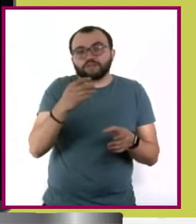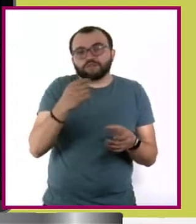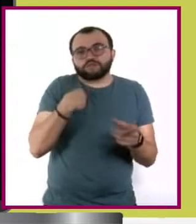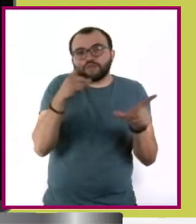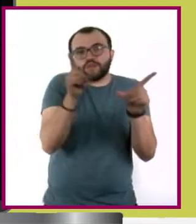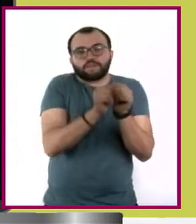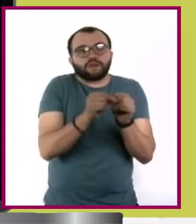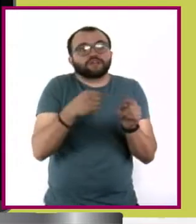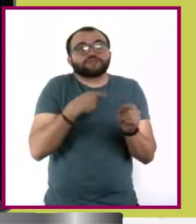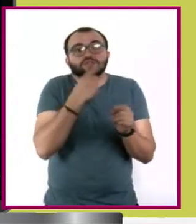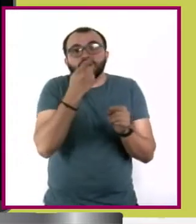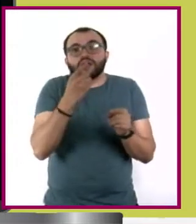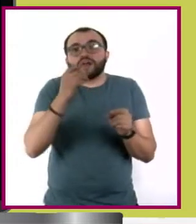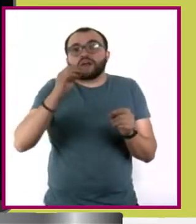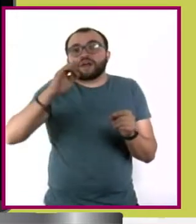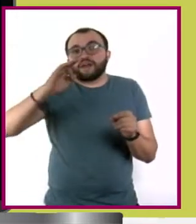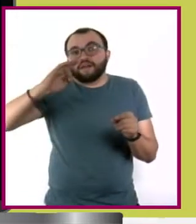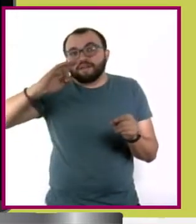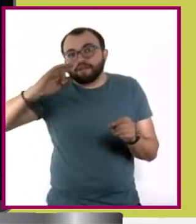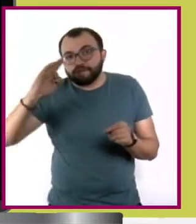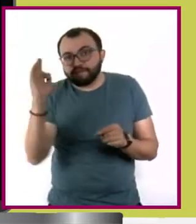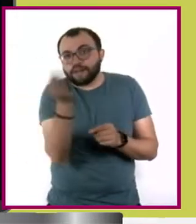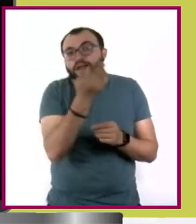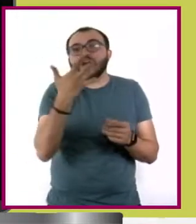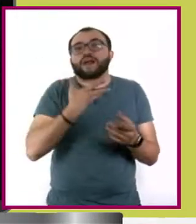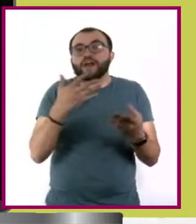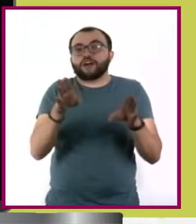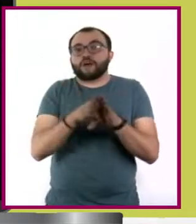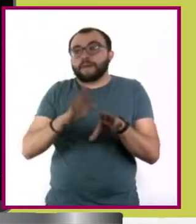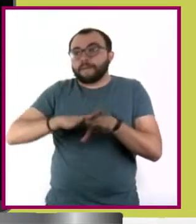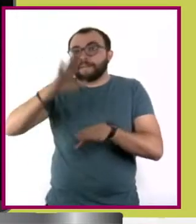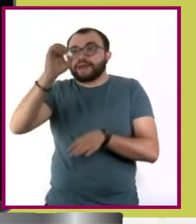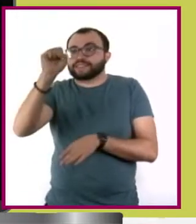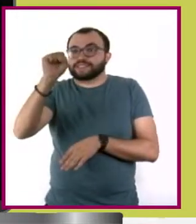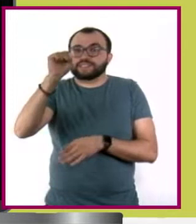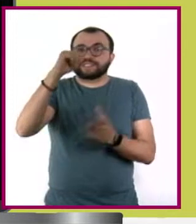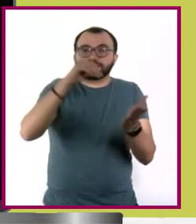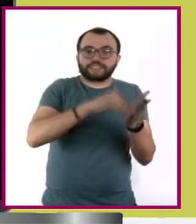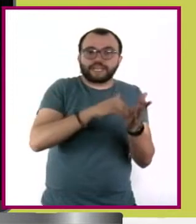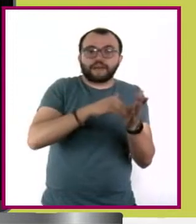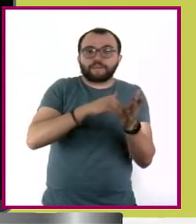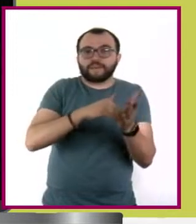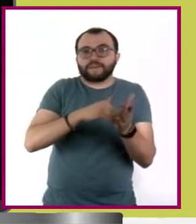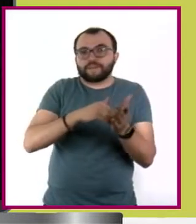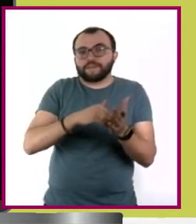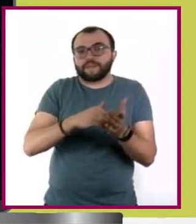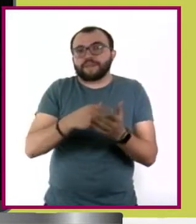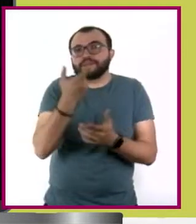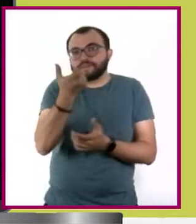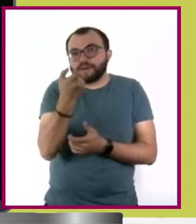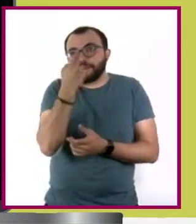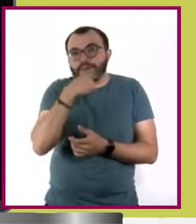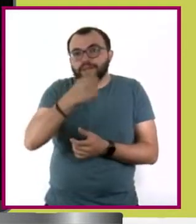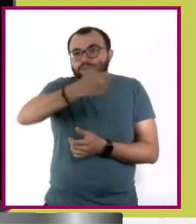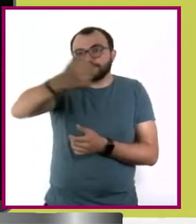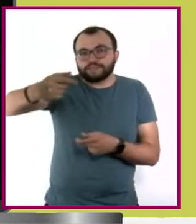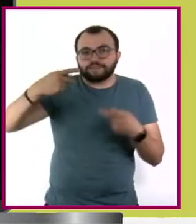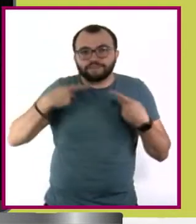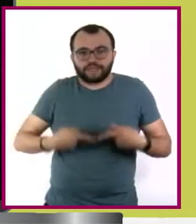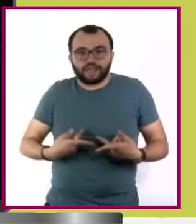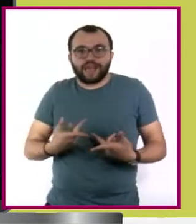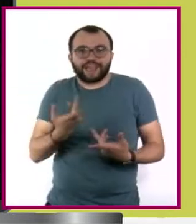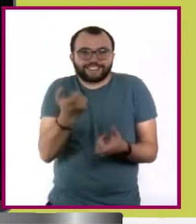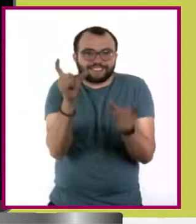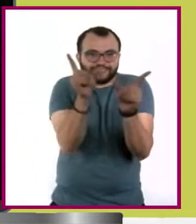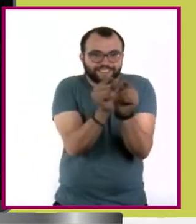de 60,000 pesos por habitante, creo que ese es un muy buen resumen, ¿no? Otra forma muy común de ver un